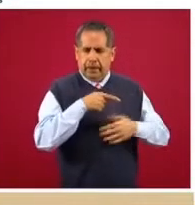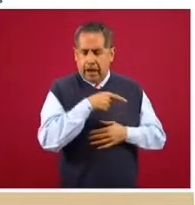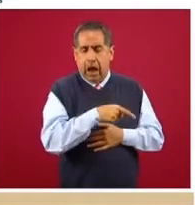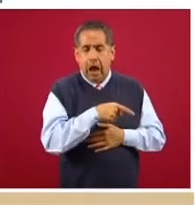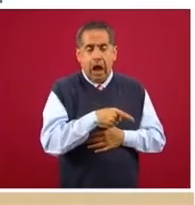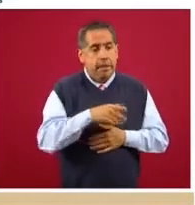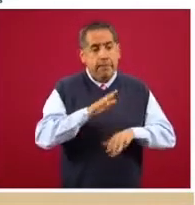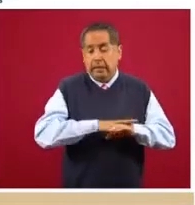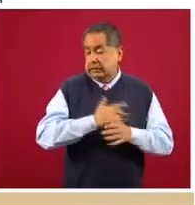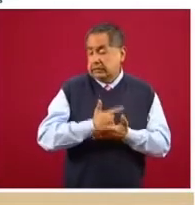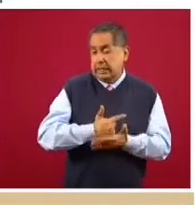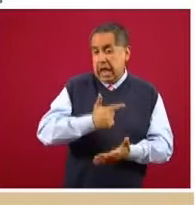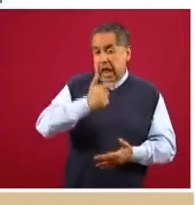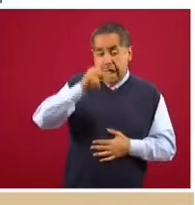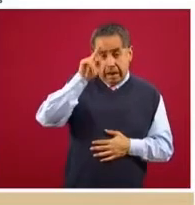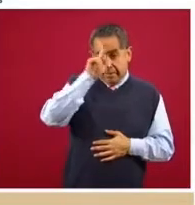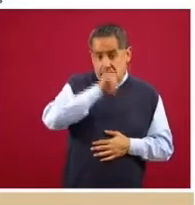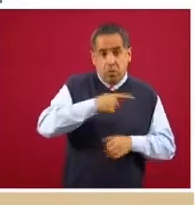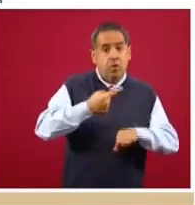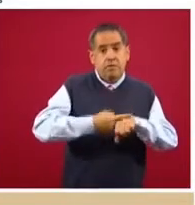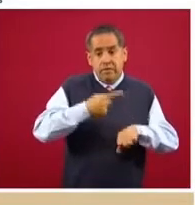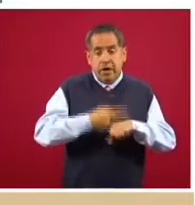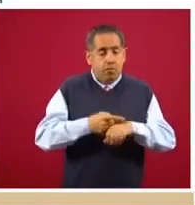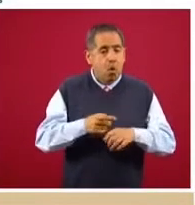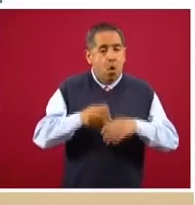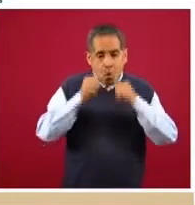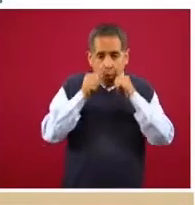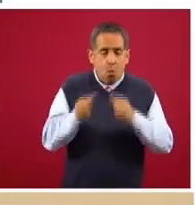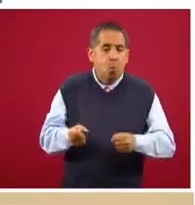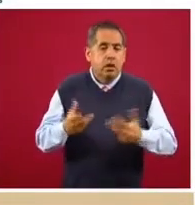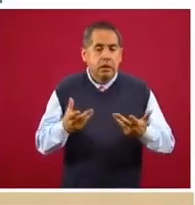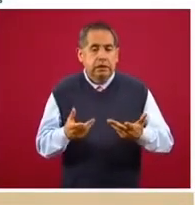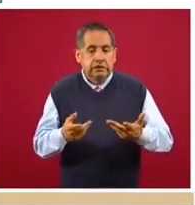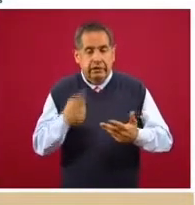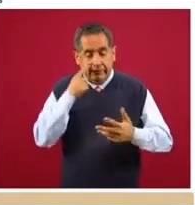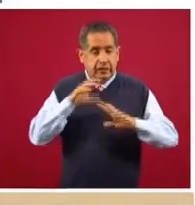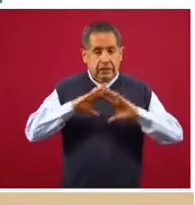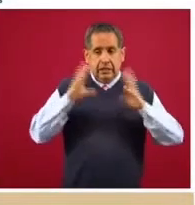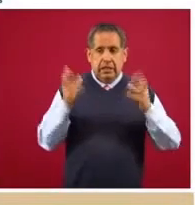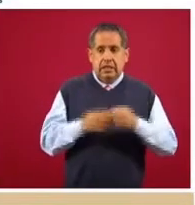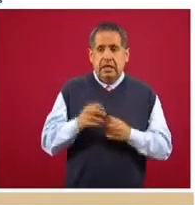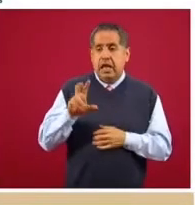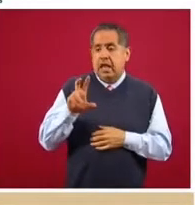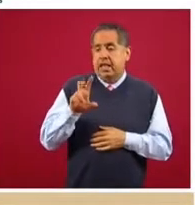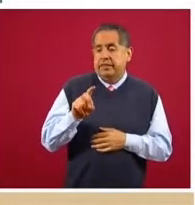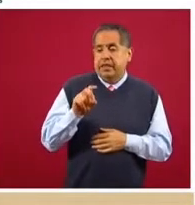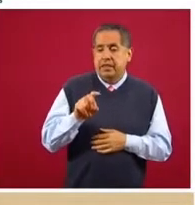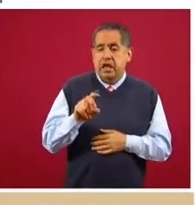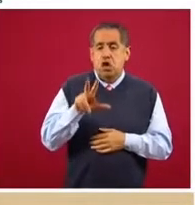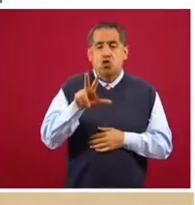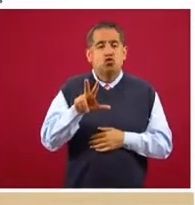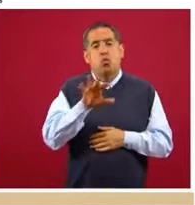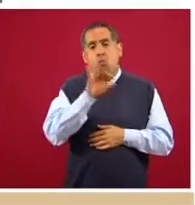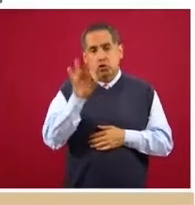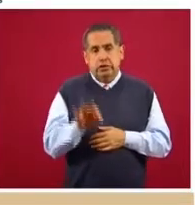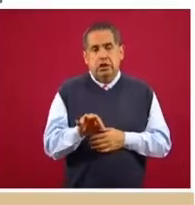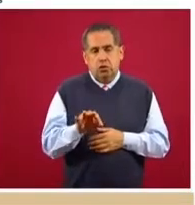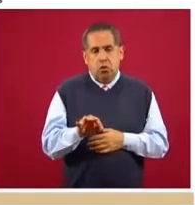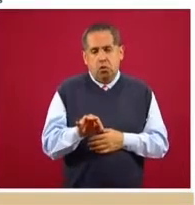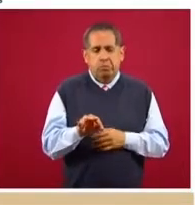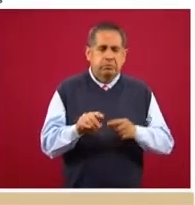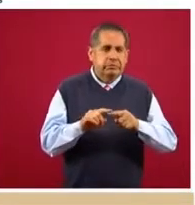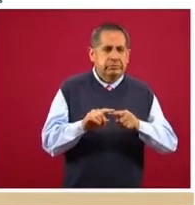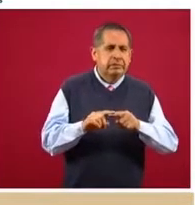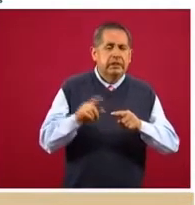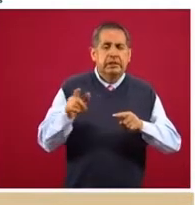pacientes más críticos, aquellos que requieren este tipo de atención. La ocupación nacional es del 38%,